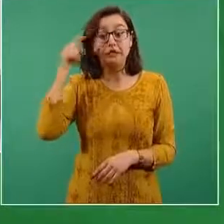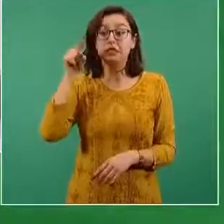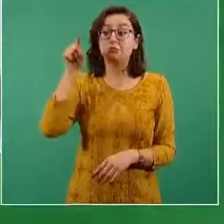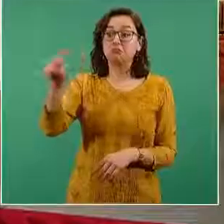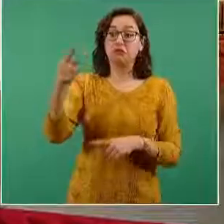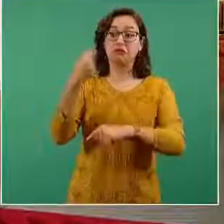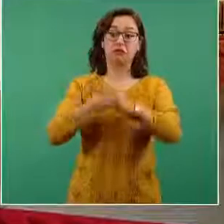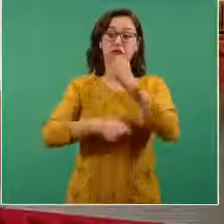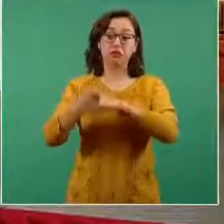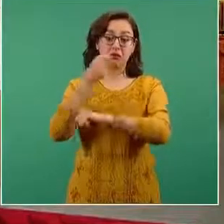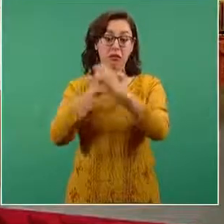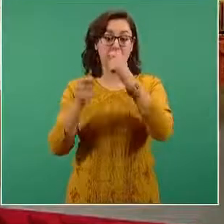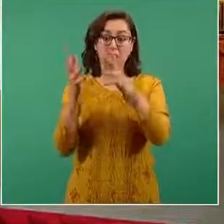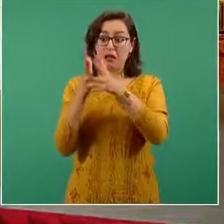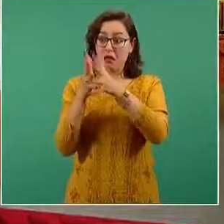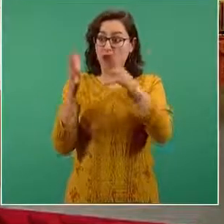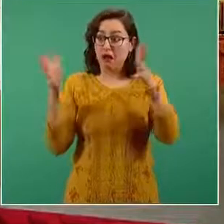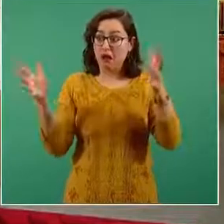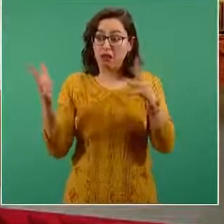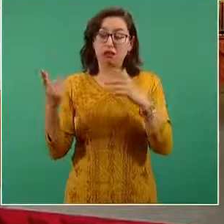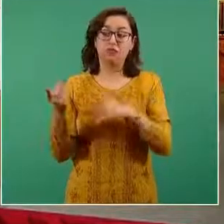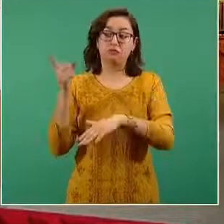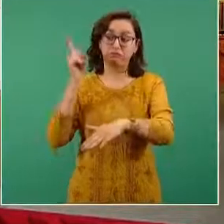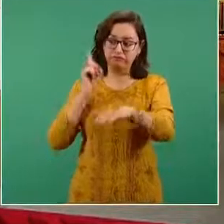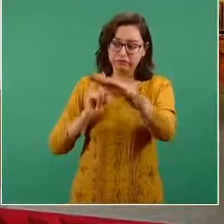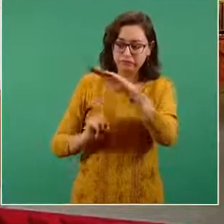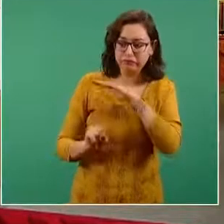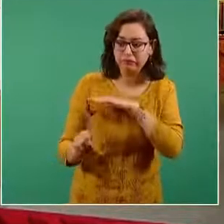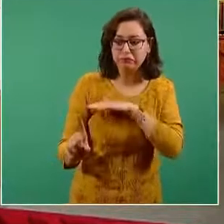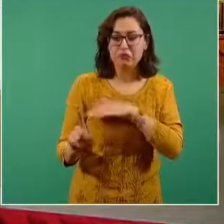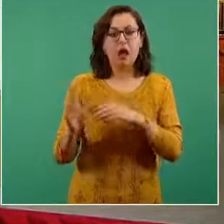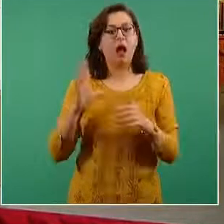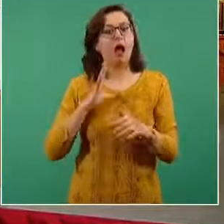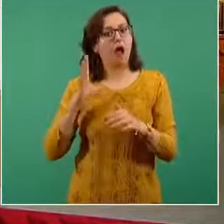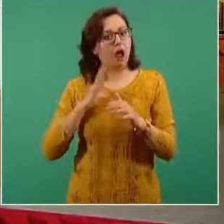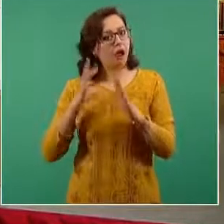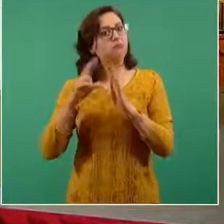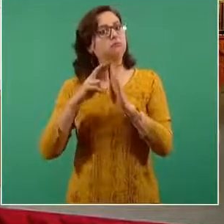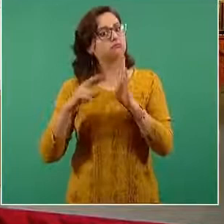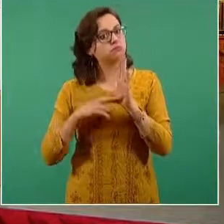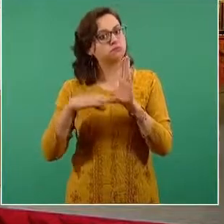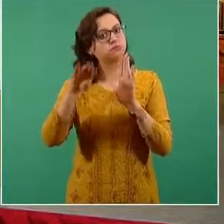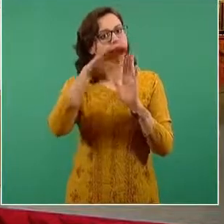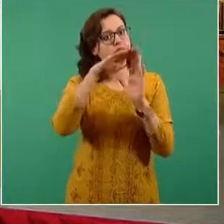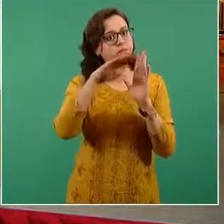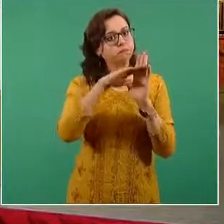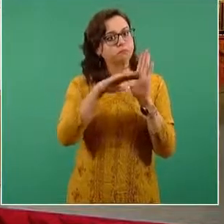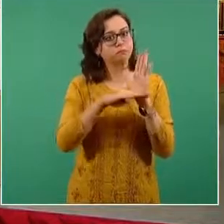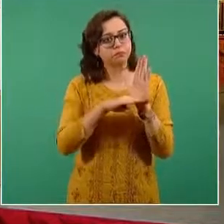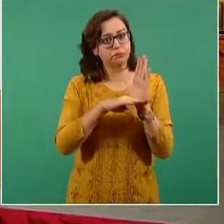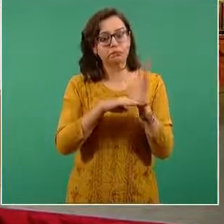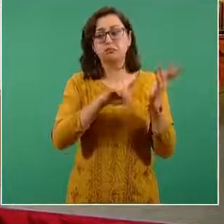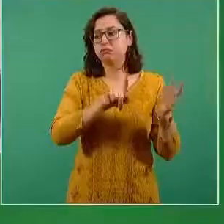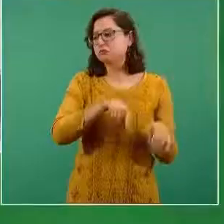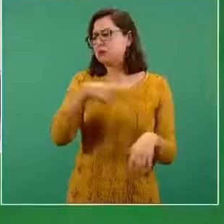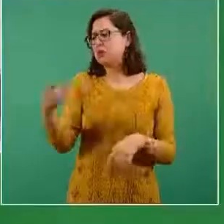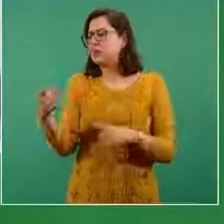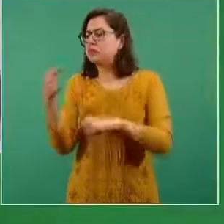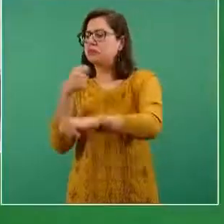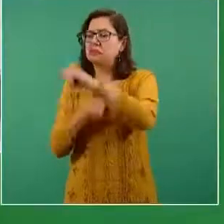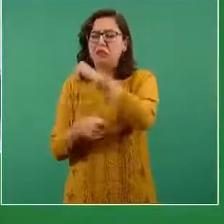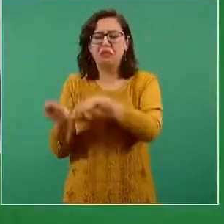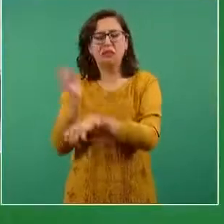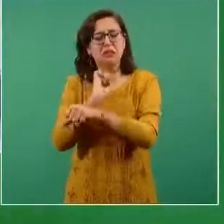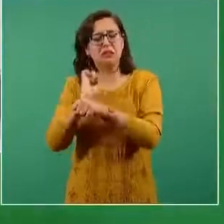comercial y ver un protocolo de seguridad, y puede también entrar a la tienda de abarrotes más humilde en alguna